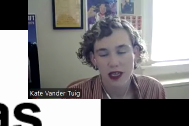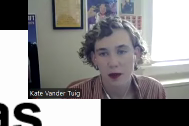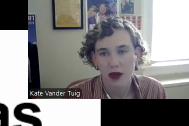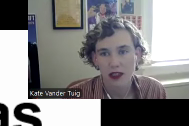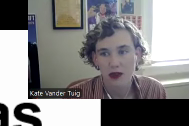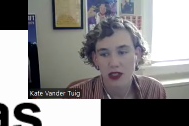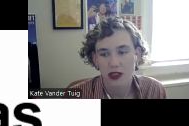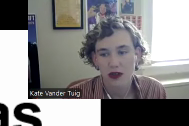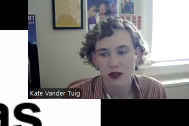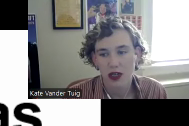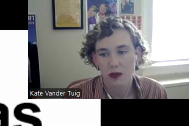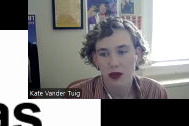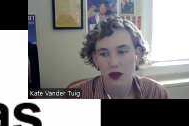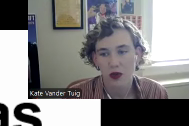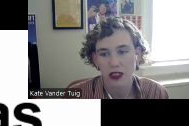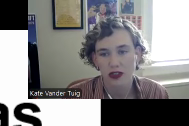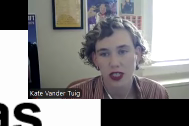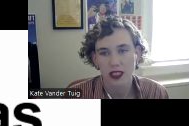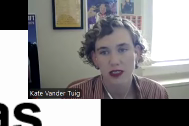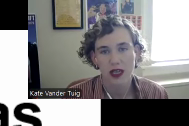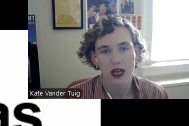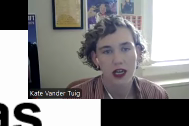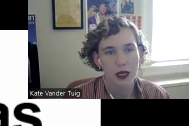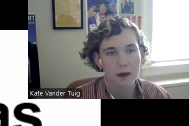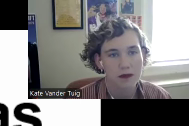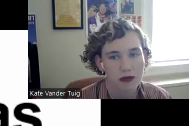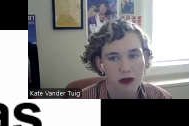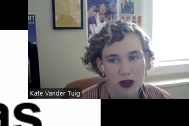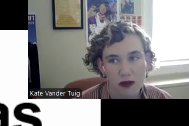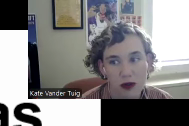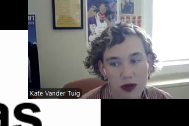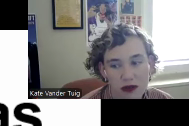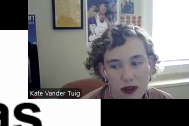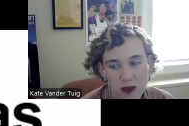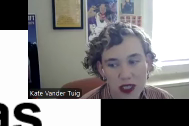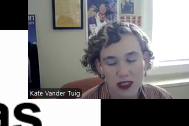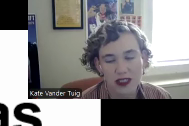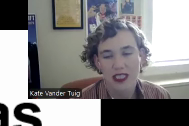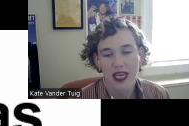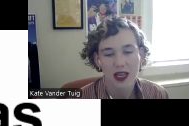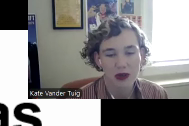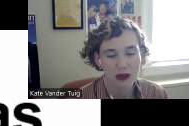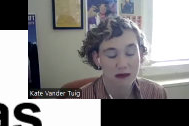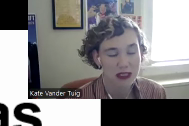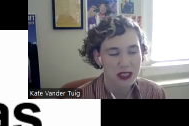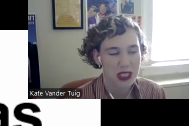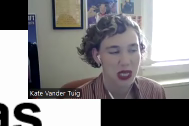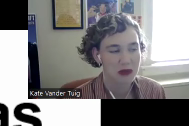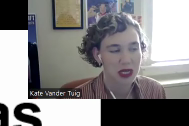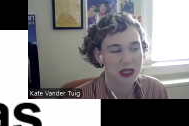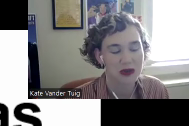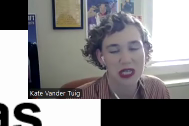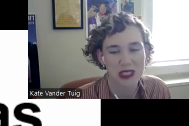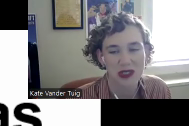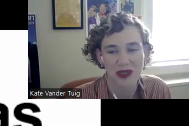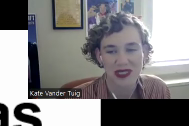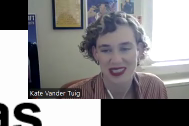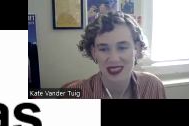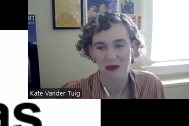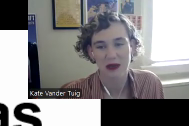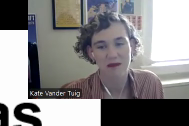Ard. Y de hecho vamos a poner de nuevo al Doctor Ard aquí a que prenda